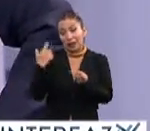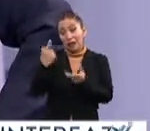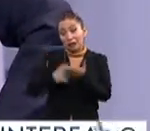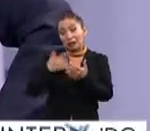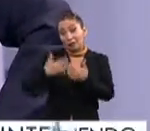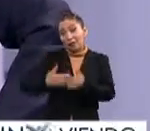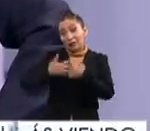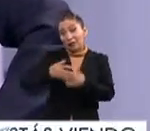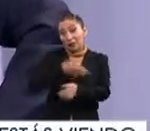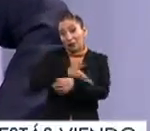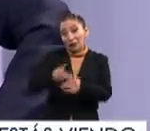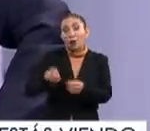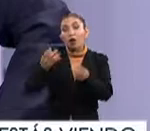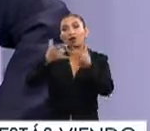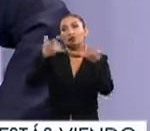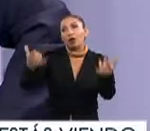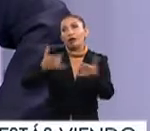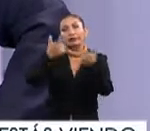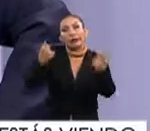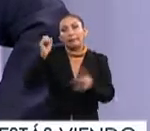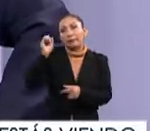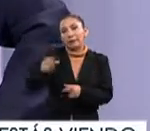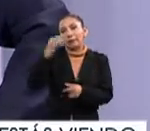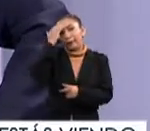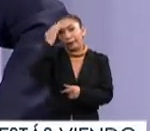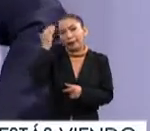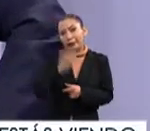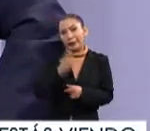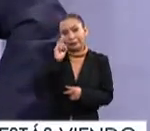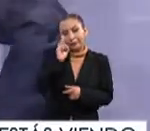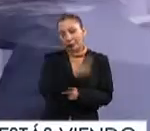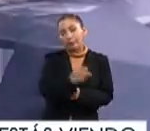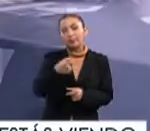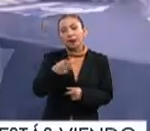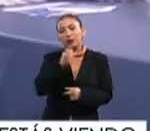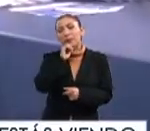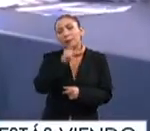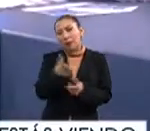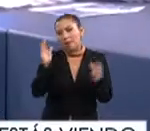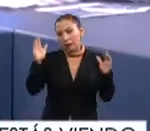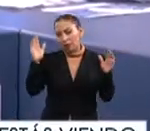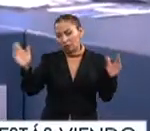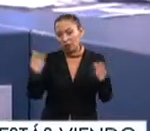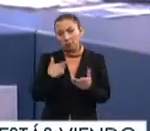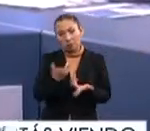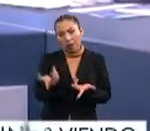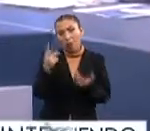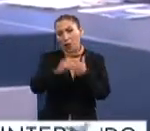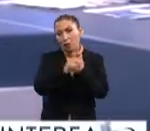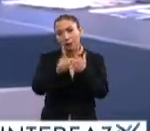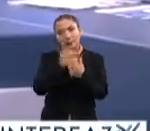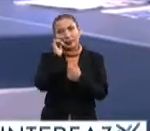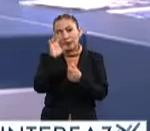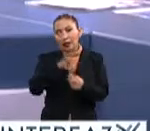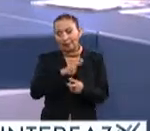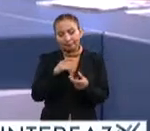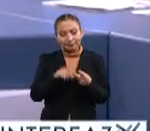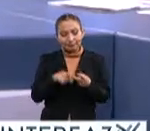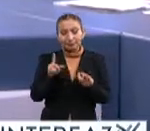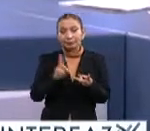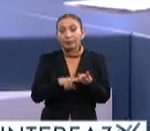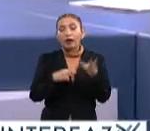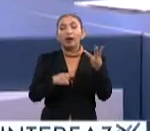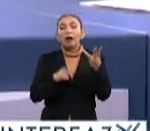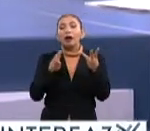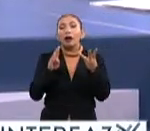empresas familiares. Sí, ¿no? ¿Cuántas historias terribles podemos encontrar? También, bueno, maravillosas, pero el conflicto no falta. El